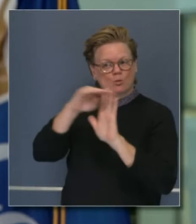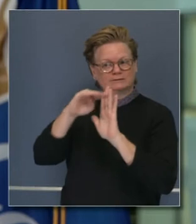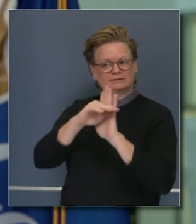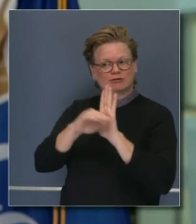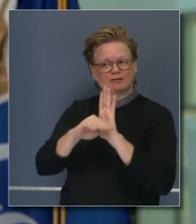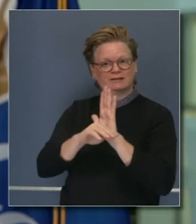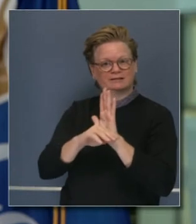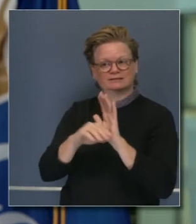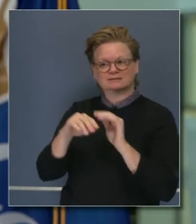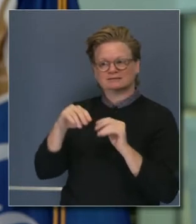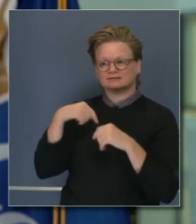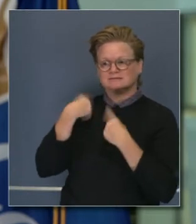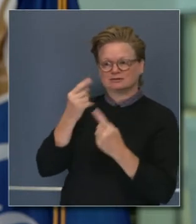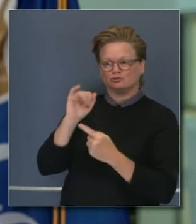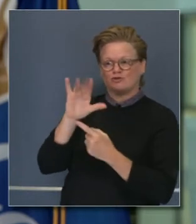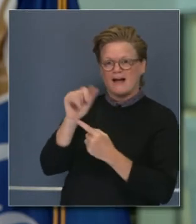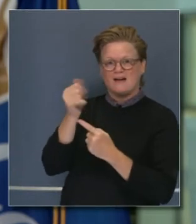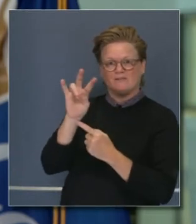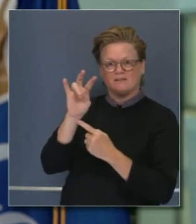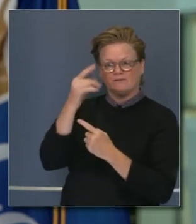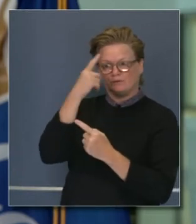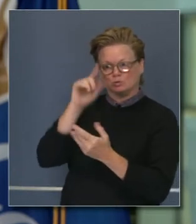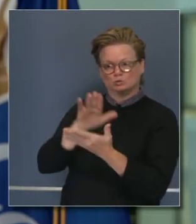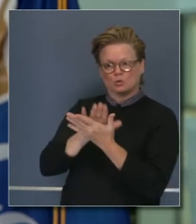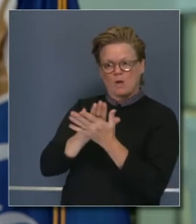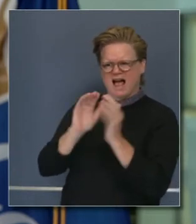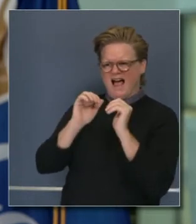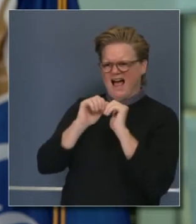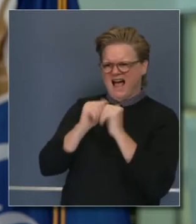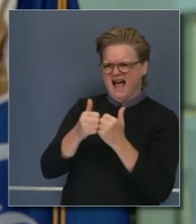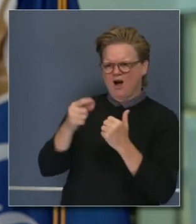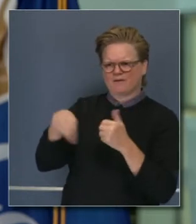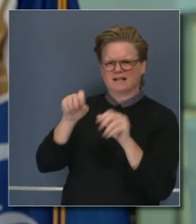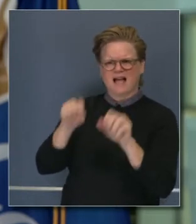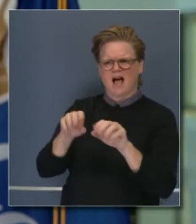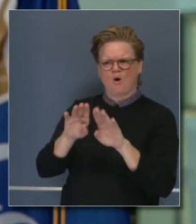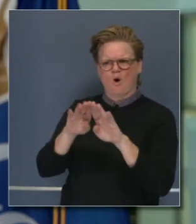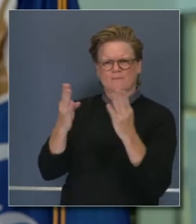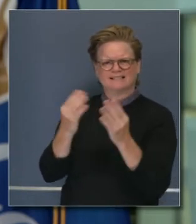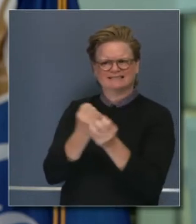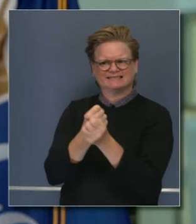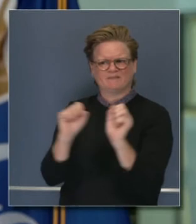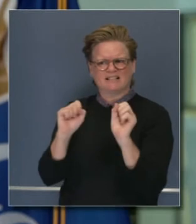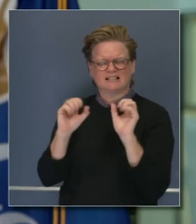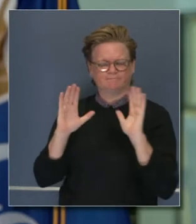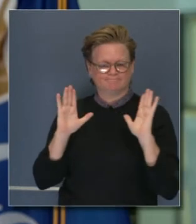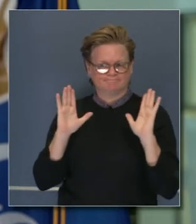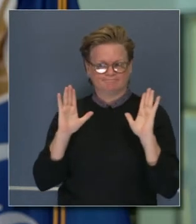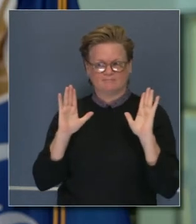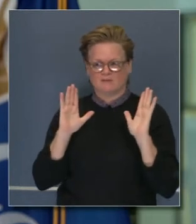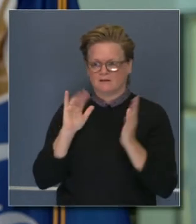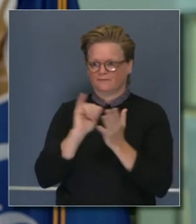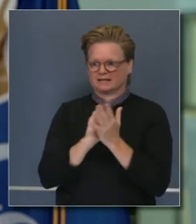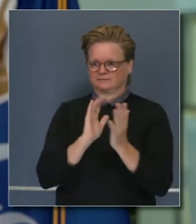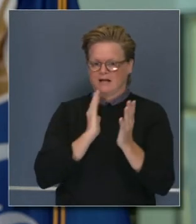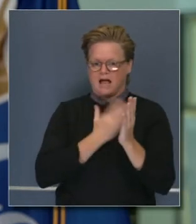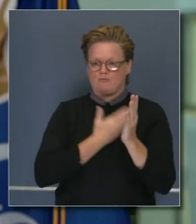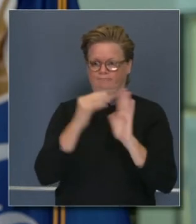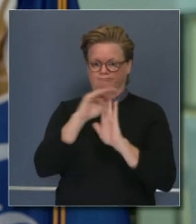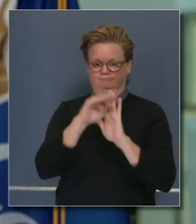de julio y esas pautas eran para reabrir sin peligro las escuelas y esas seguirán en efecto.